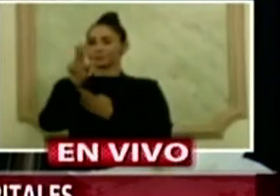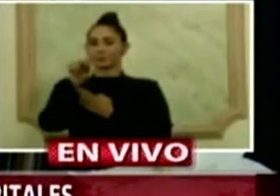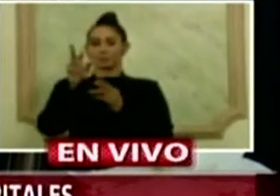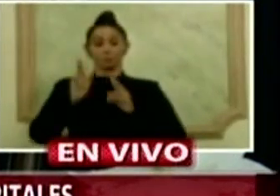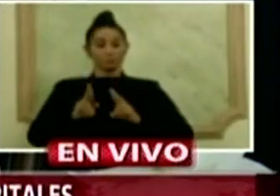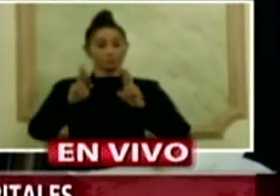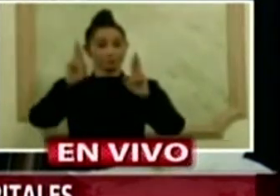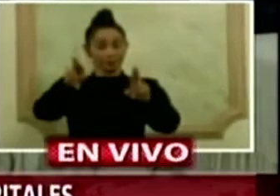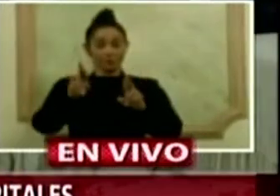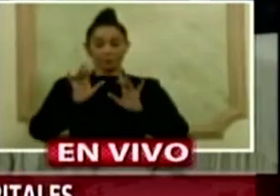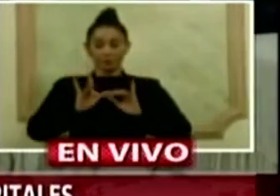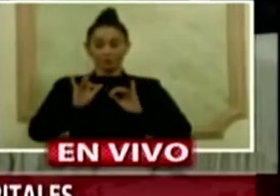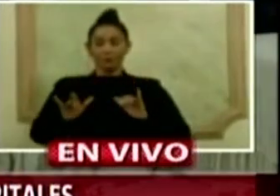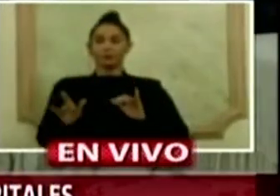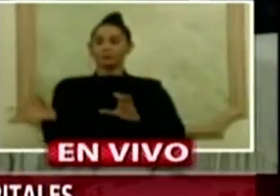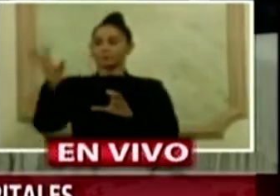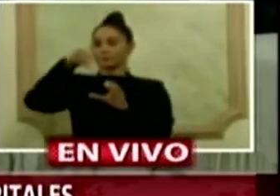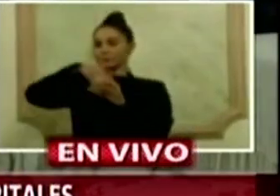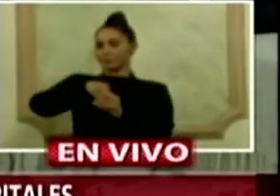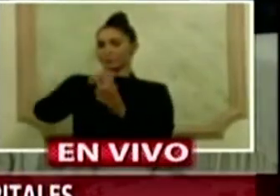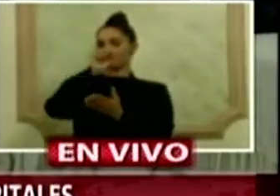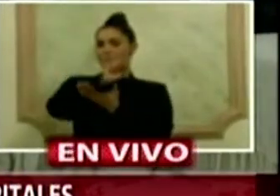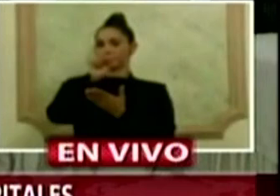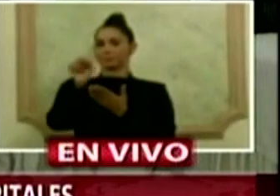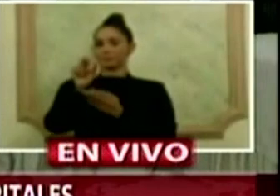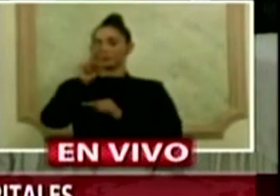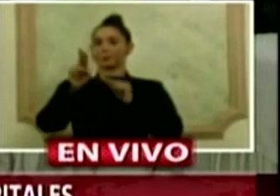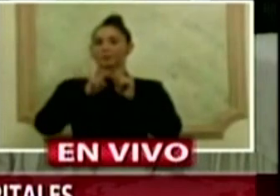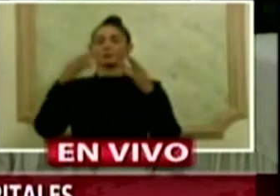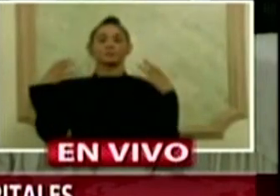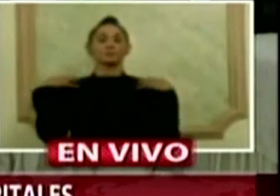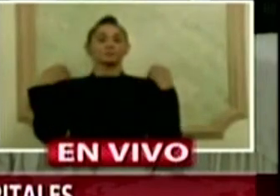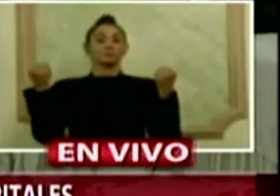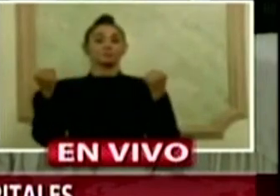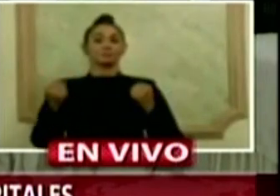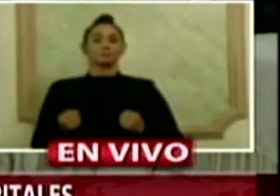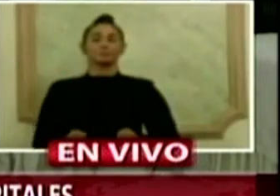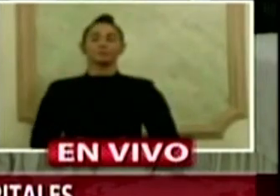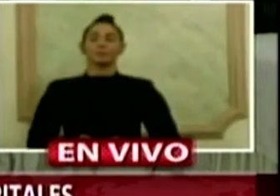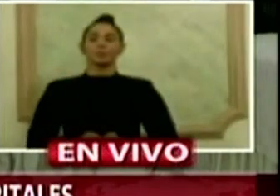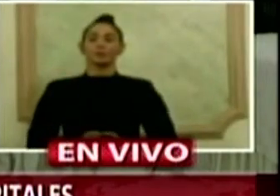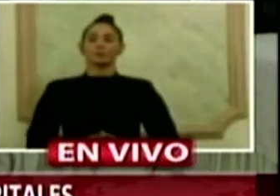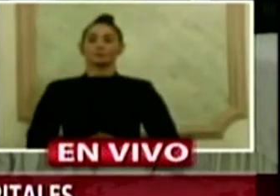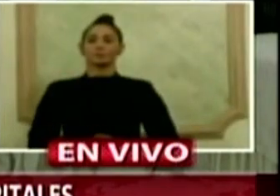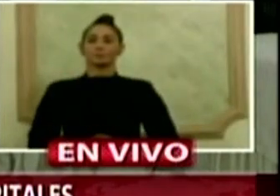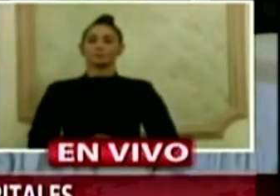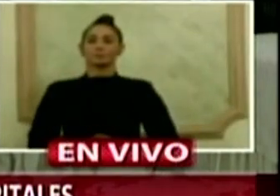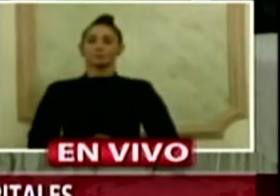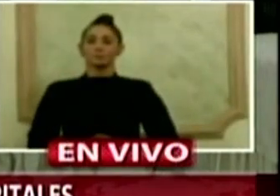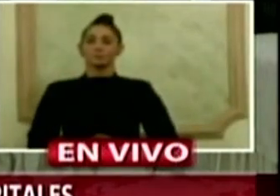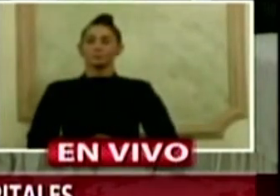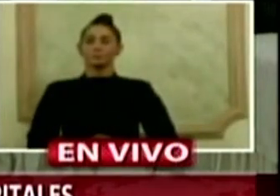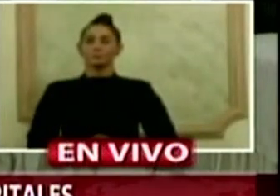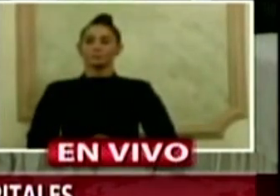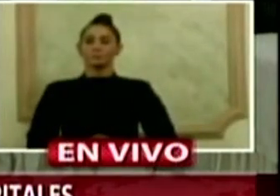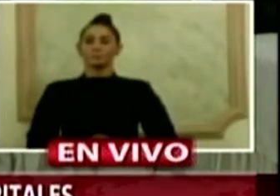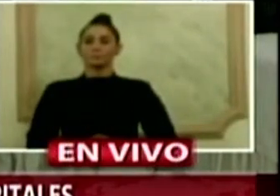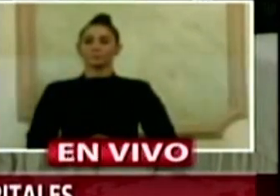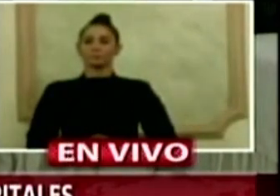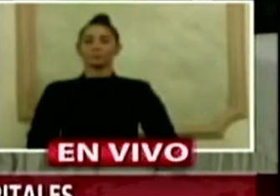al Seguro Nacional de Salud. También vamos nosotros a fortalecer